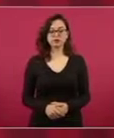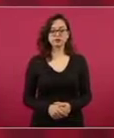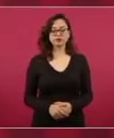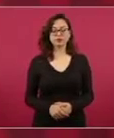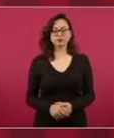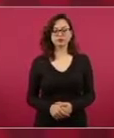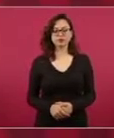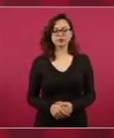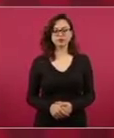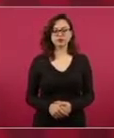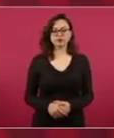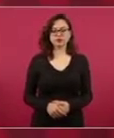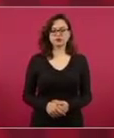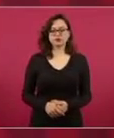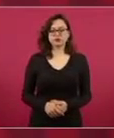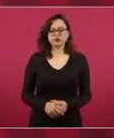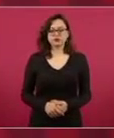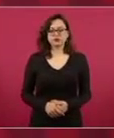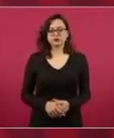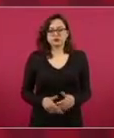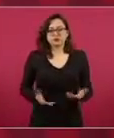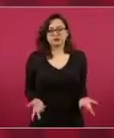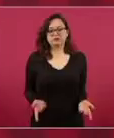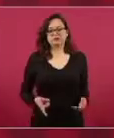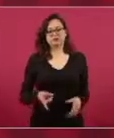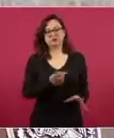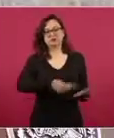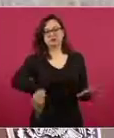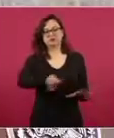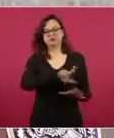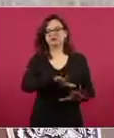Y por cuestiones ideológicas,